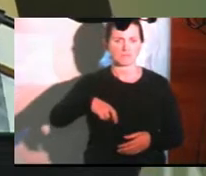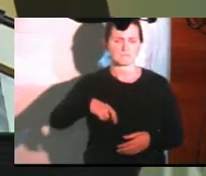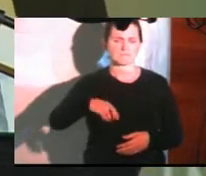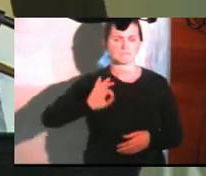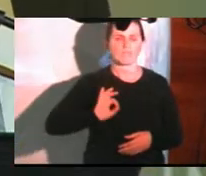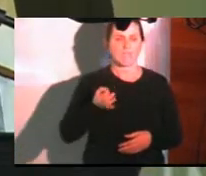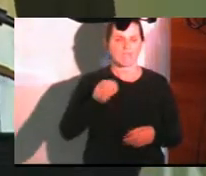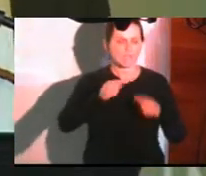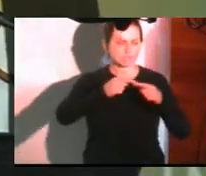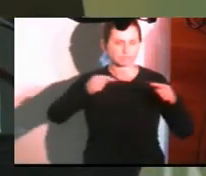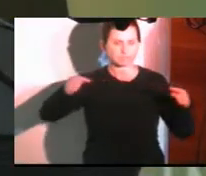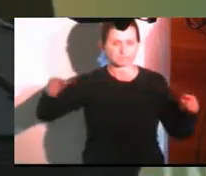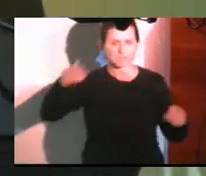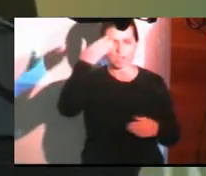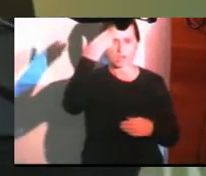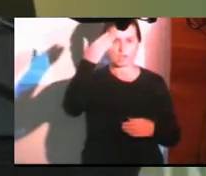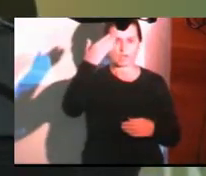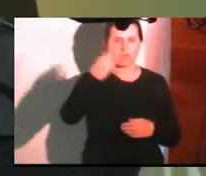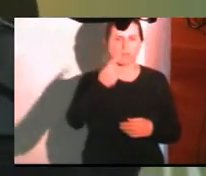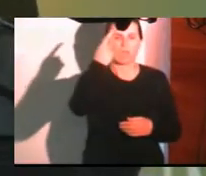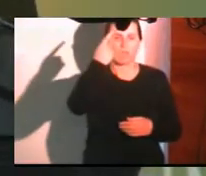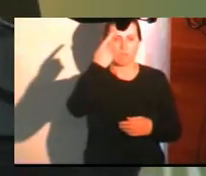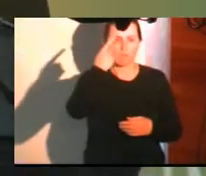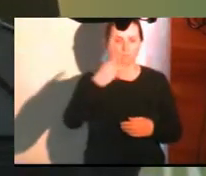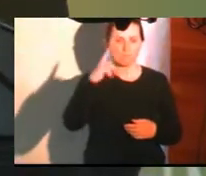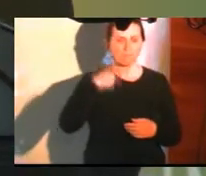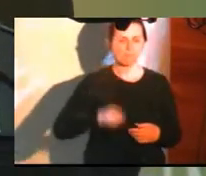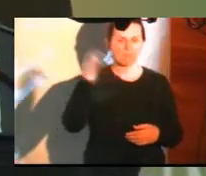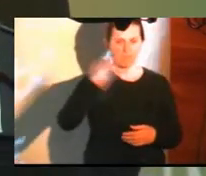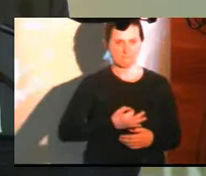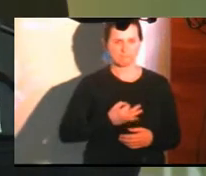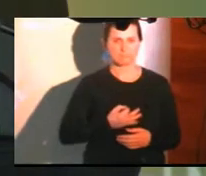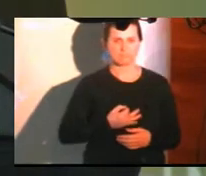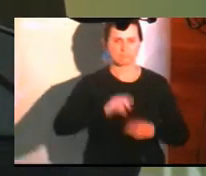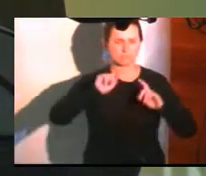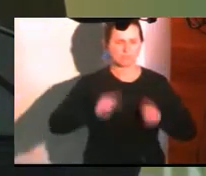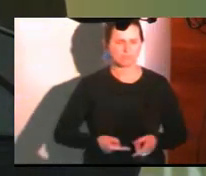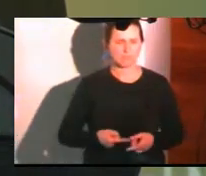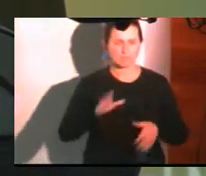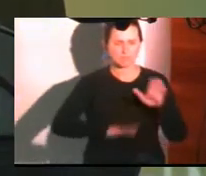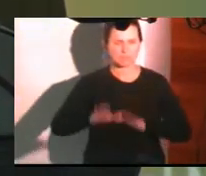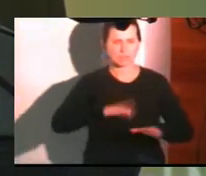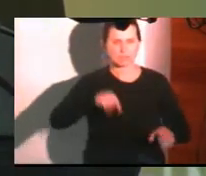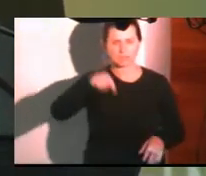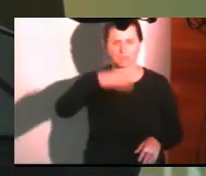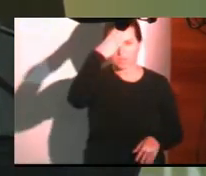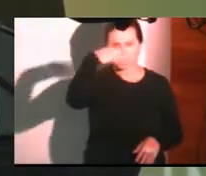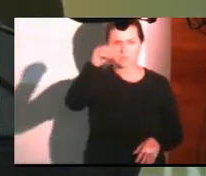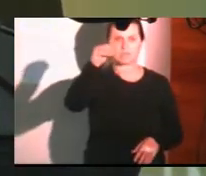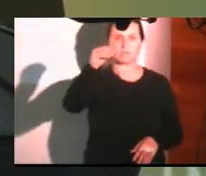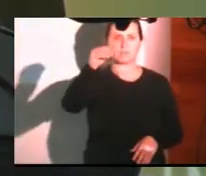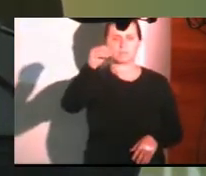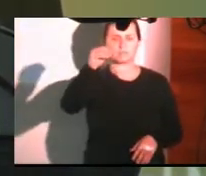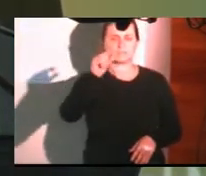un evento principal. Y también se hizo en Villa Langostura. Y hacía poquito que